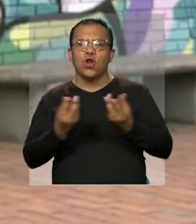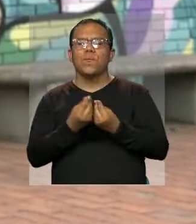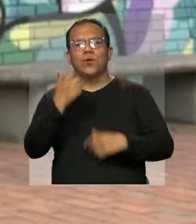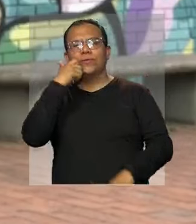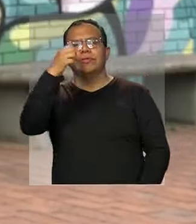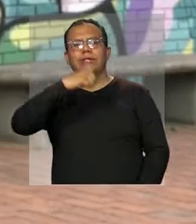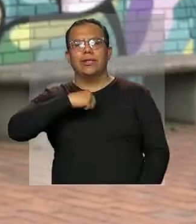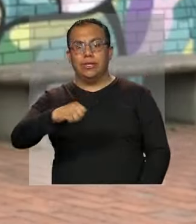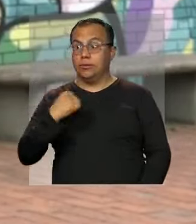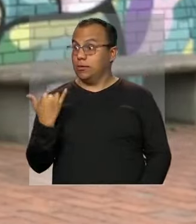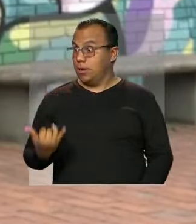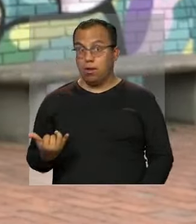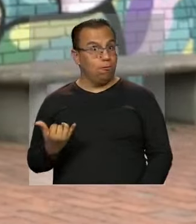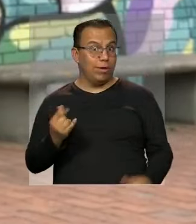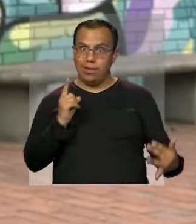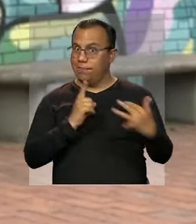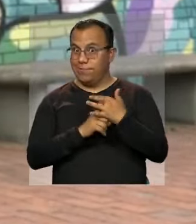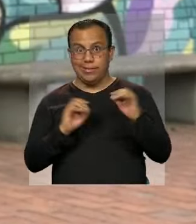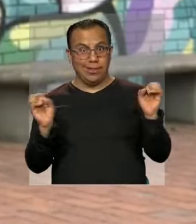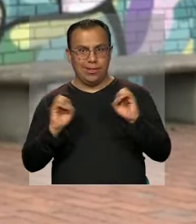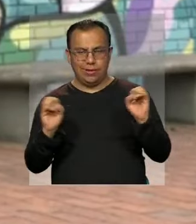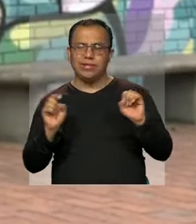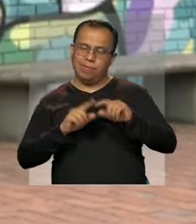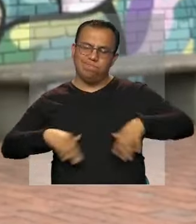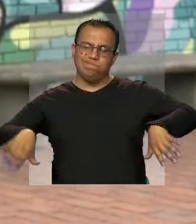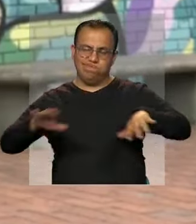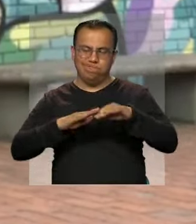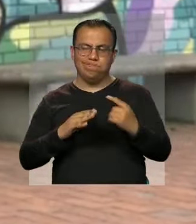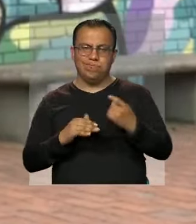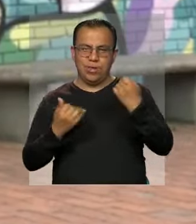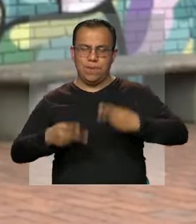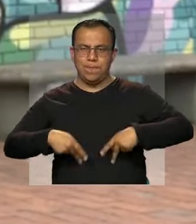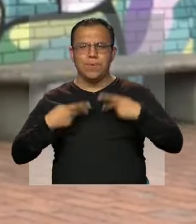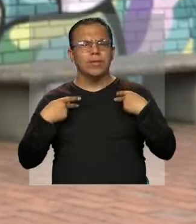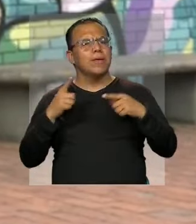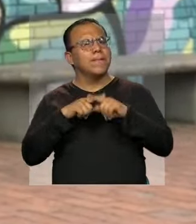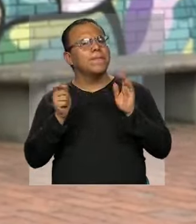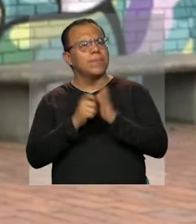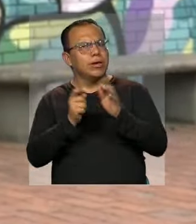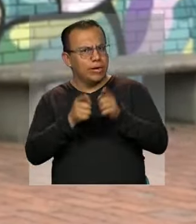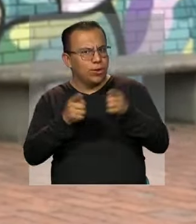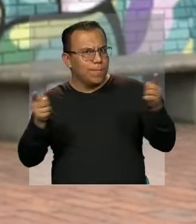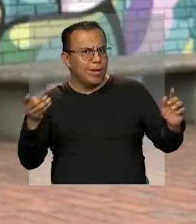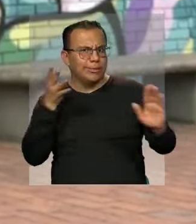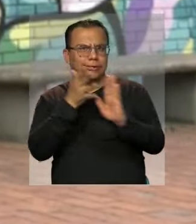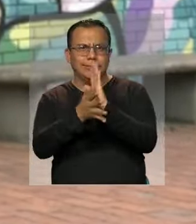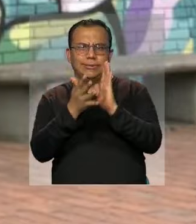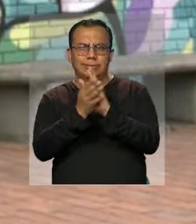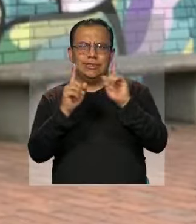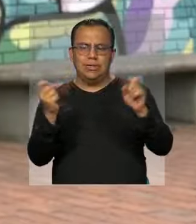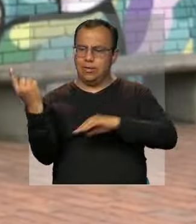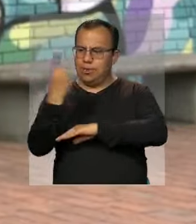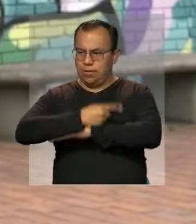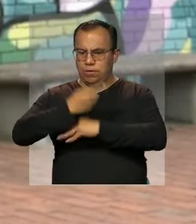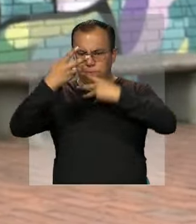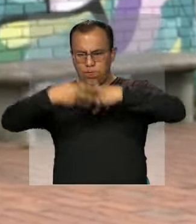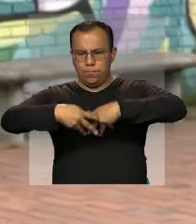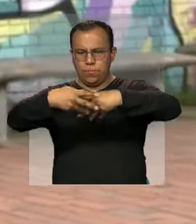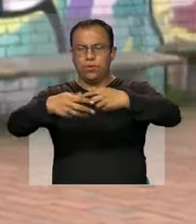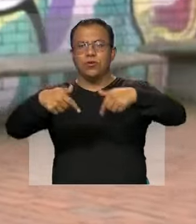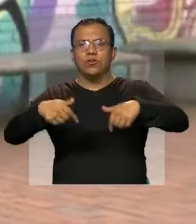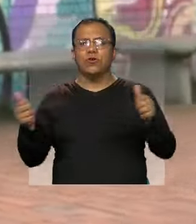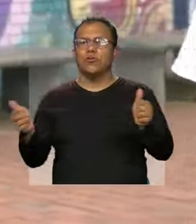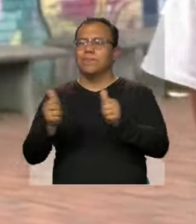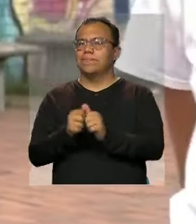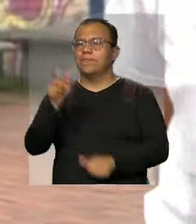derechos que aún no son vulnerados en diferentes espacios de nuestra vida. Pero para ampliar esta información sobre la jornada de protestas, yo me encuentro